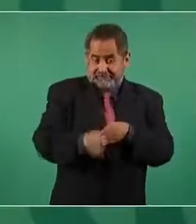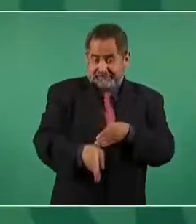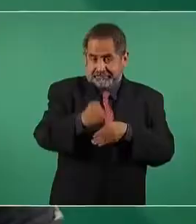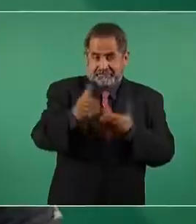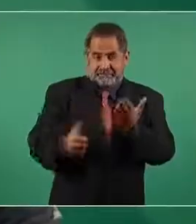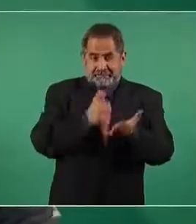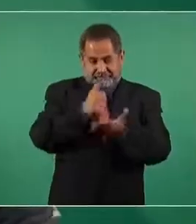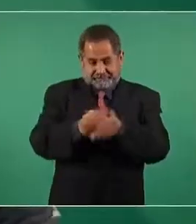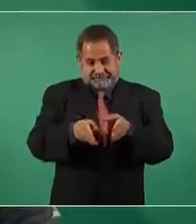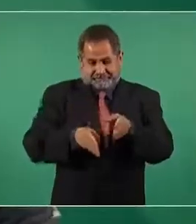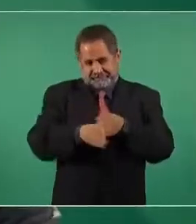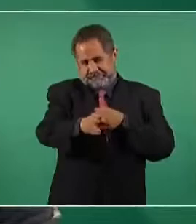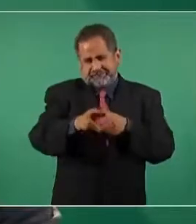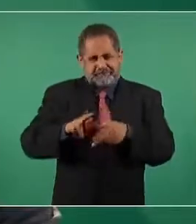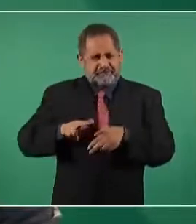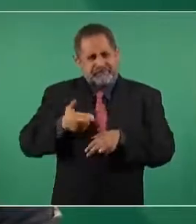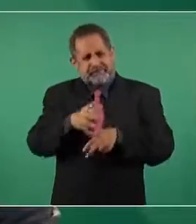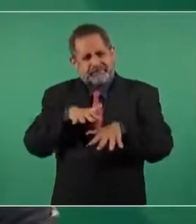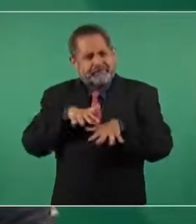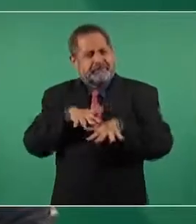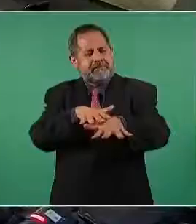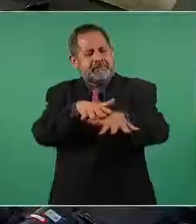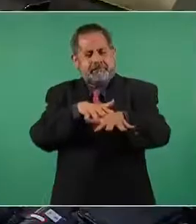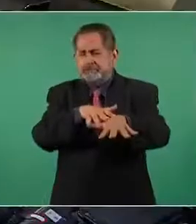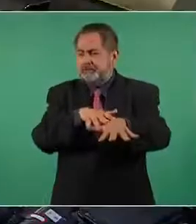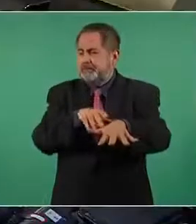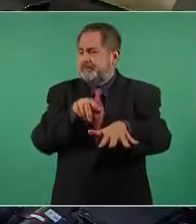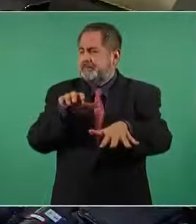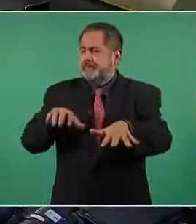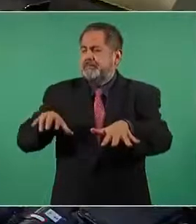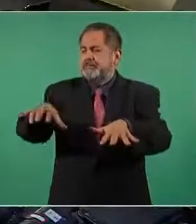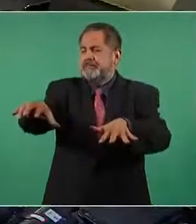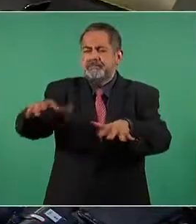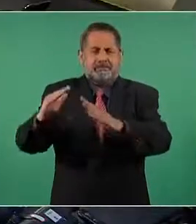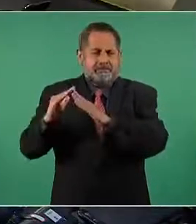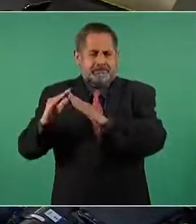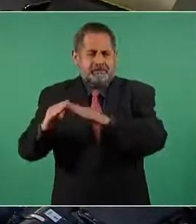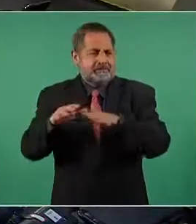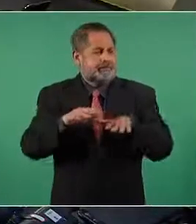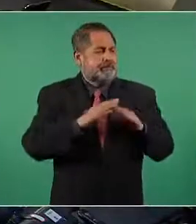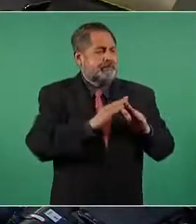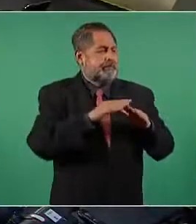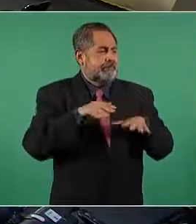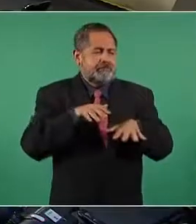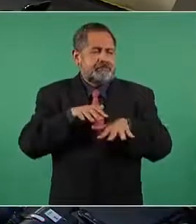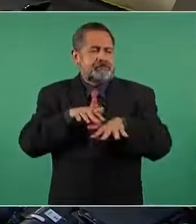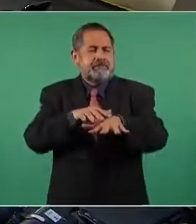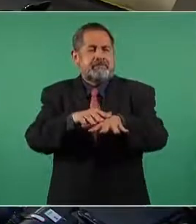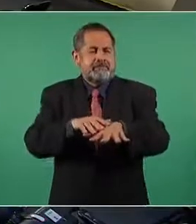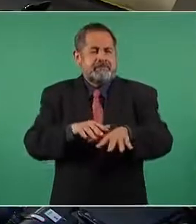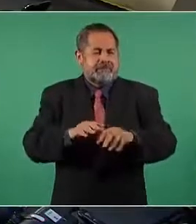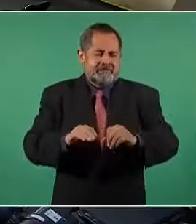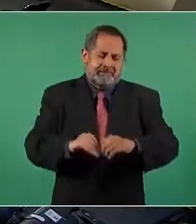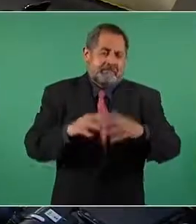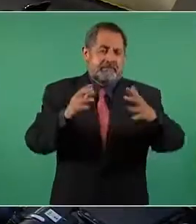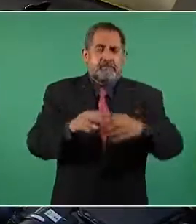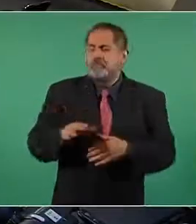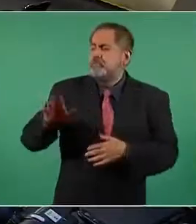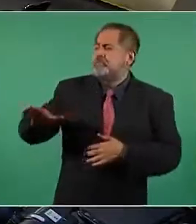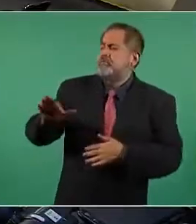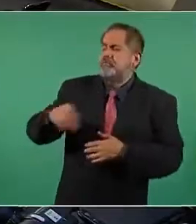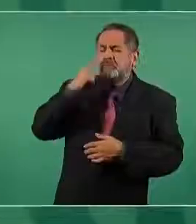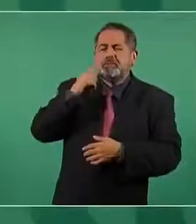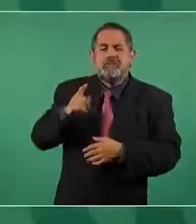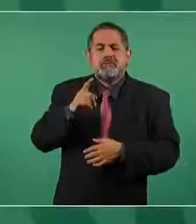de la ciudad. Pero se van a desfogar, o por ejemplo en el caso de Tabasco, que se tomaron también decisiones importantes. Sí,